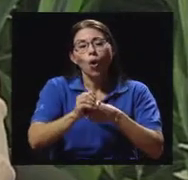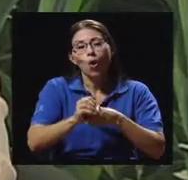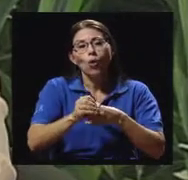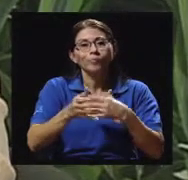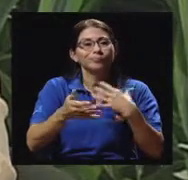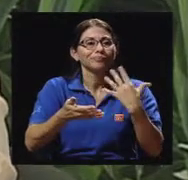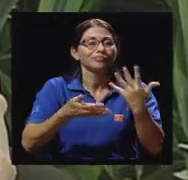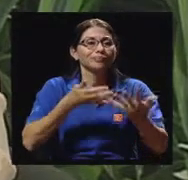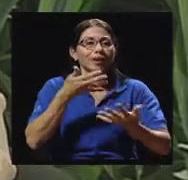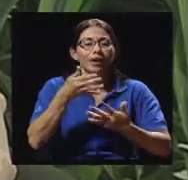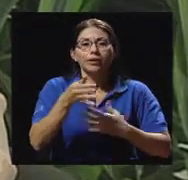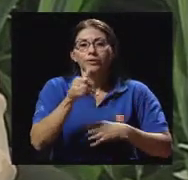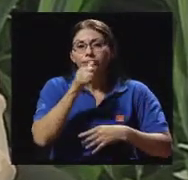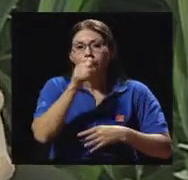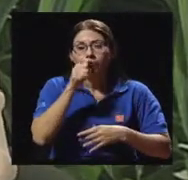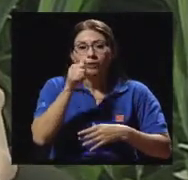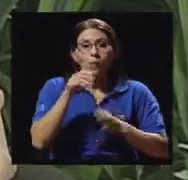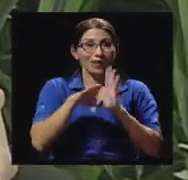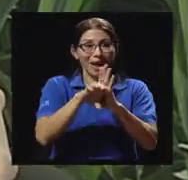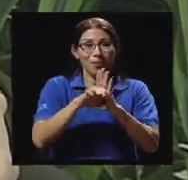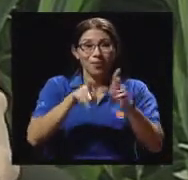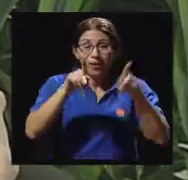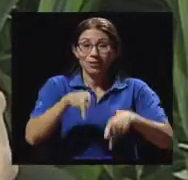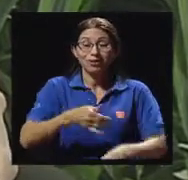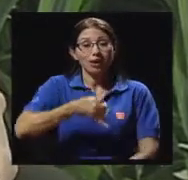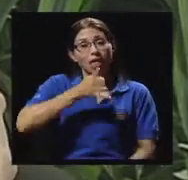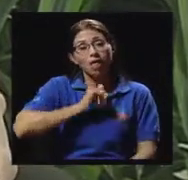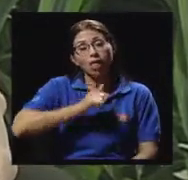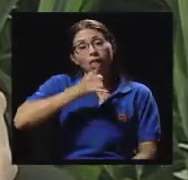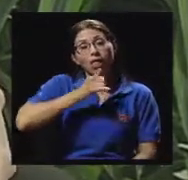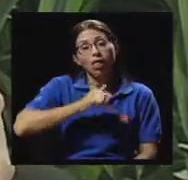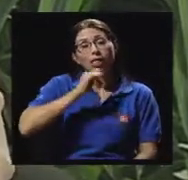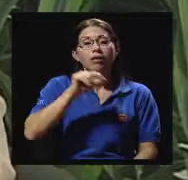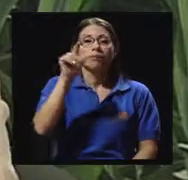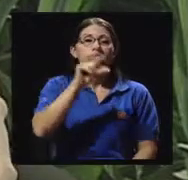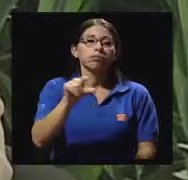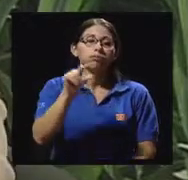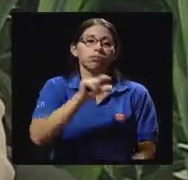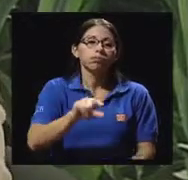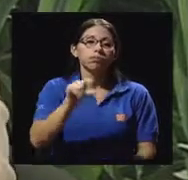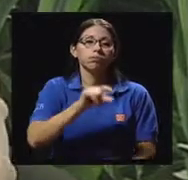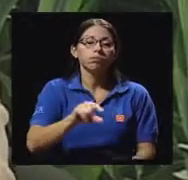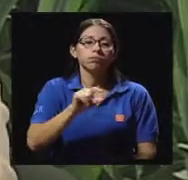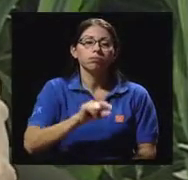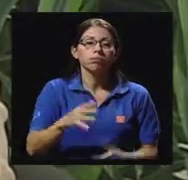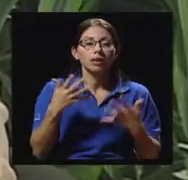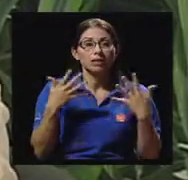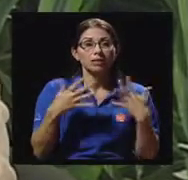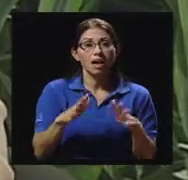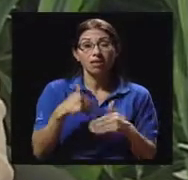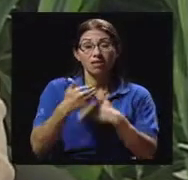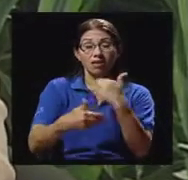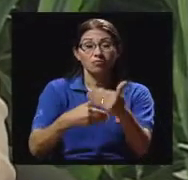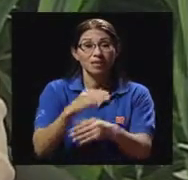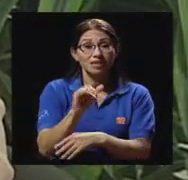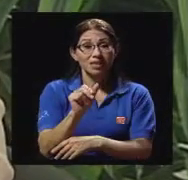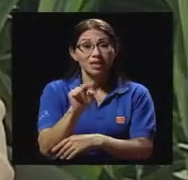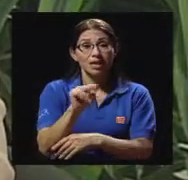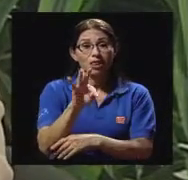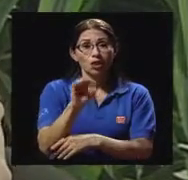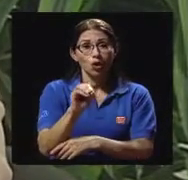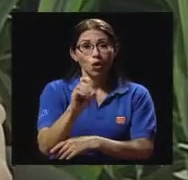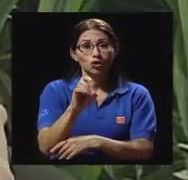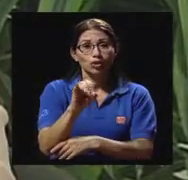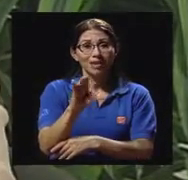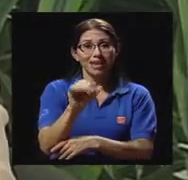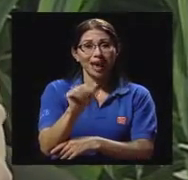con alcohol y todas las semanas hasta la intoxicación, pues lógicamente puede llegar a desarrollar una dependencia al alcohol